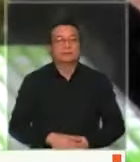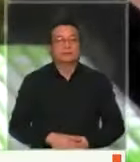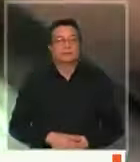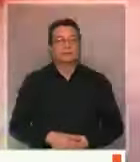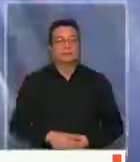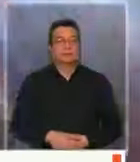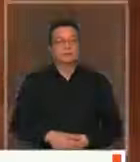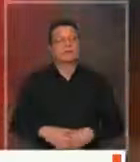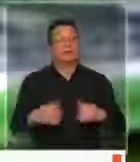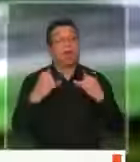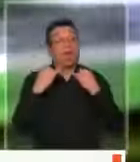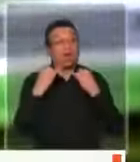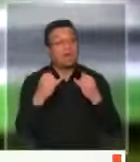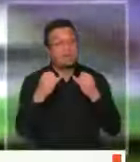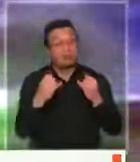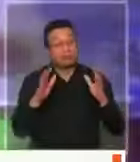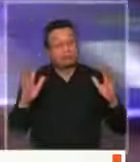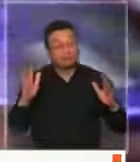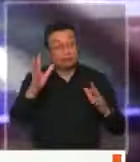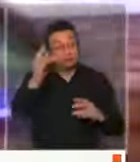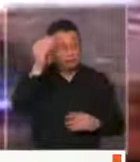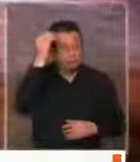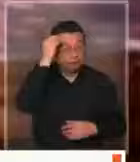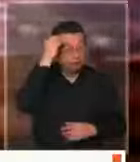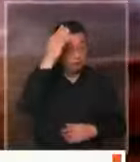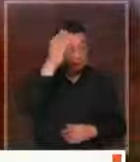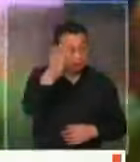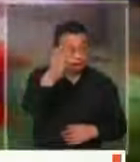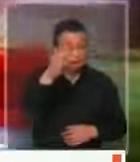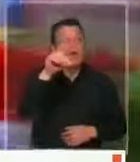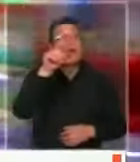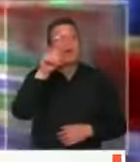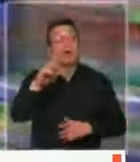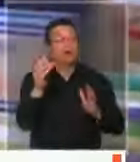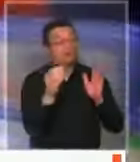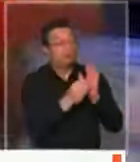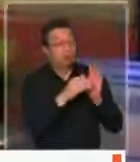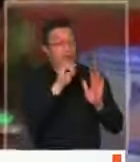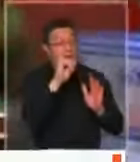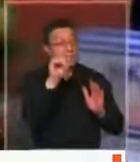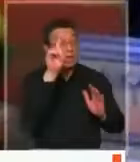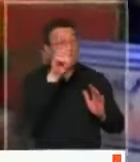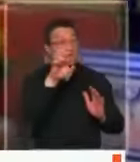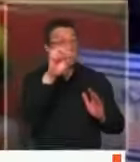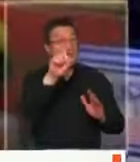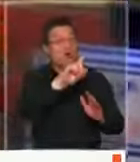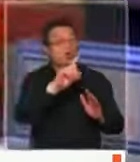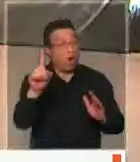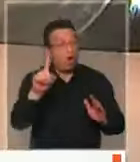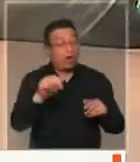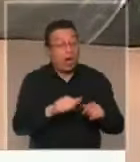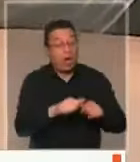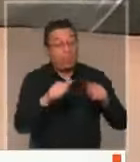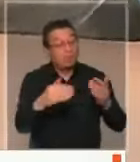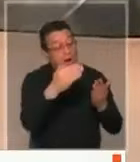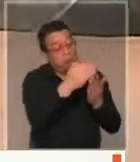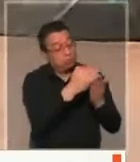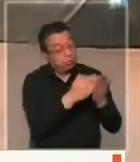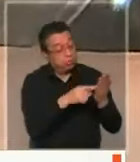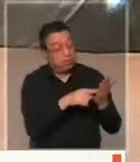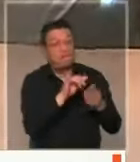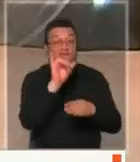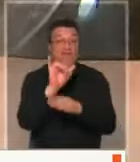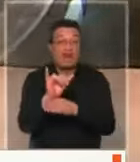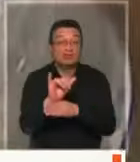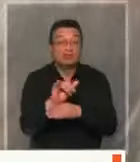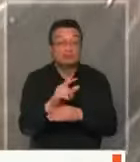La información está ahí. Si un producto no tiene registro ISP y si además no tiene los componentes que declara en el envase, es difícil